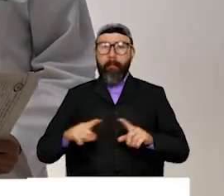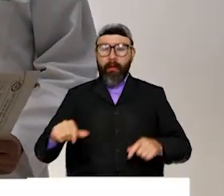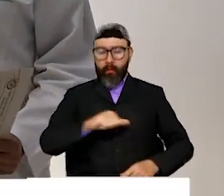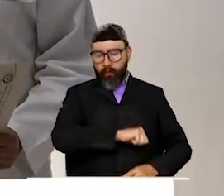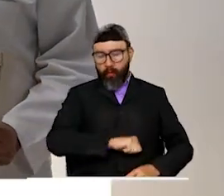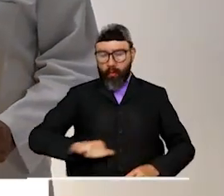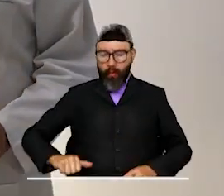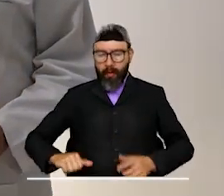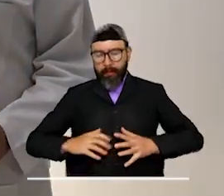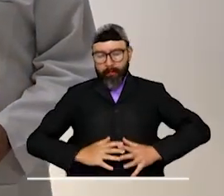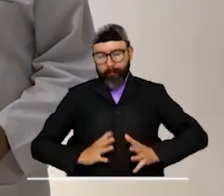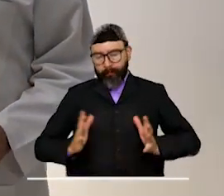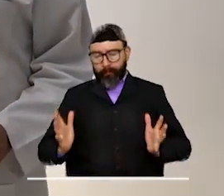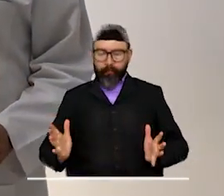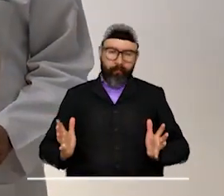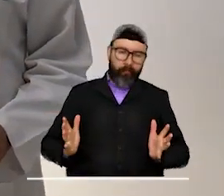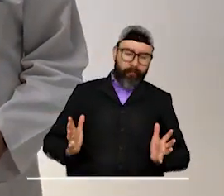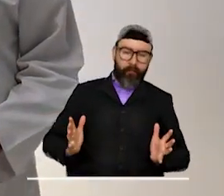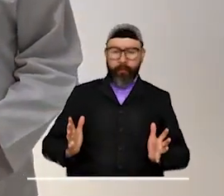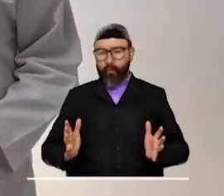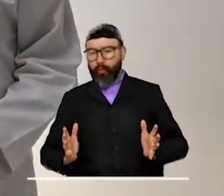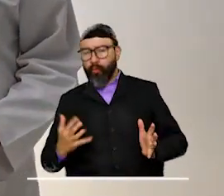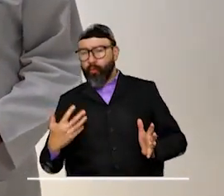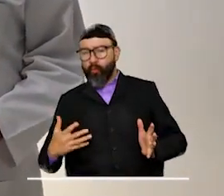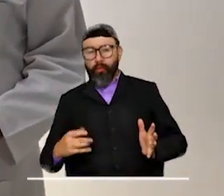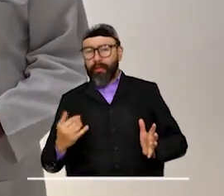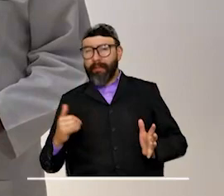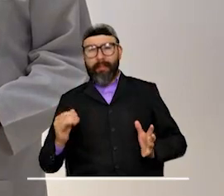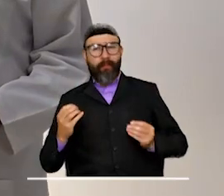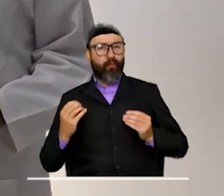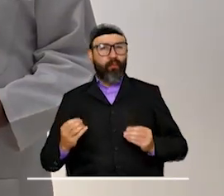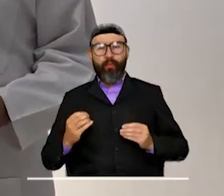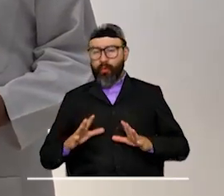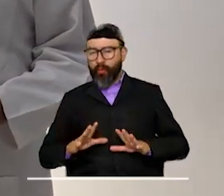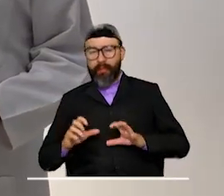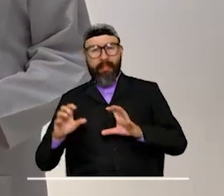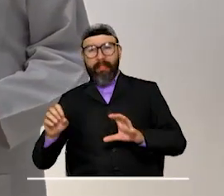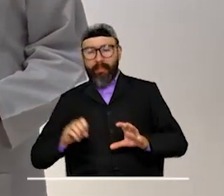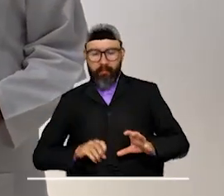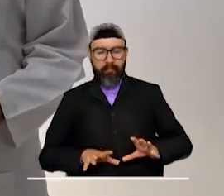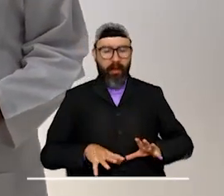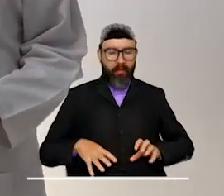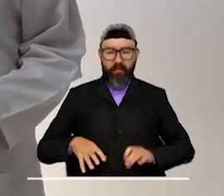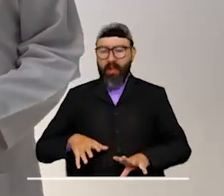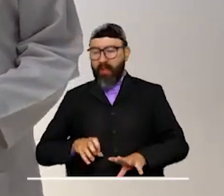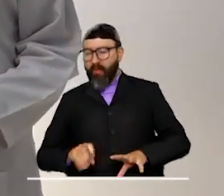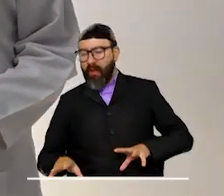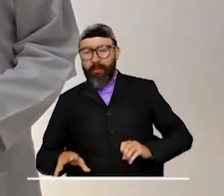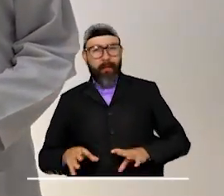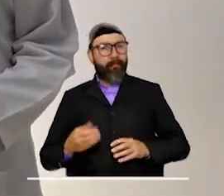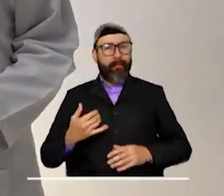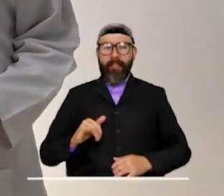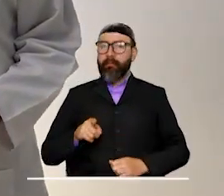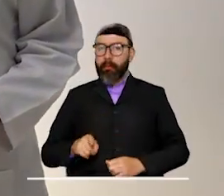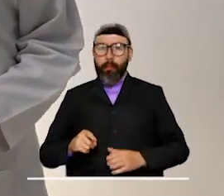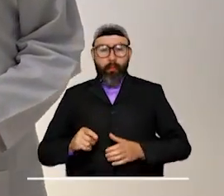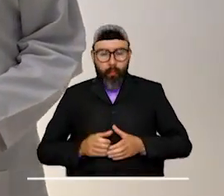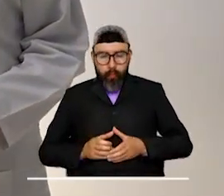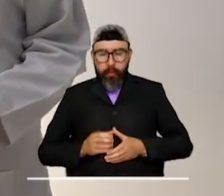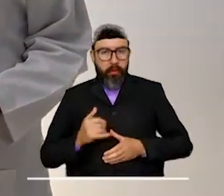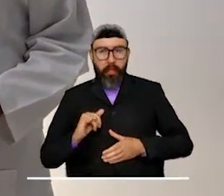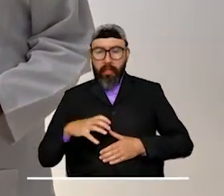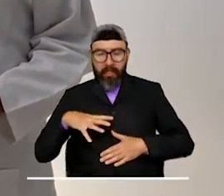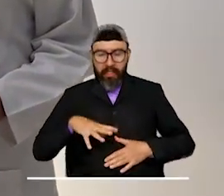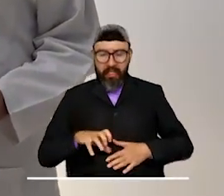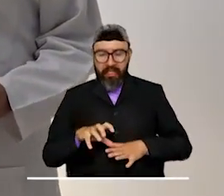explora, se da cuenta que ya hay una invasión. ¿Invasión qué quiere decir? Que este cáncer ya ha invadido